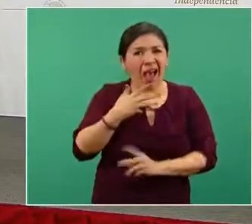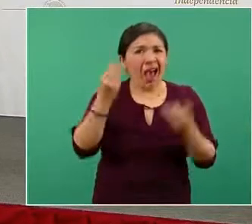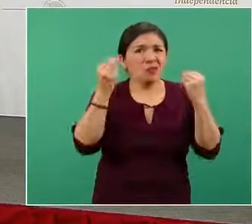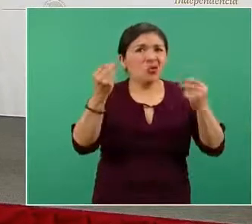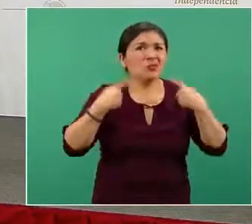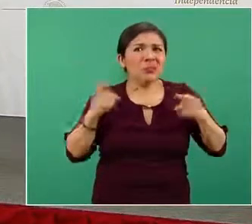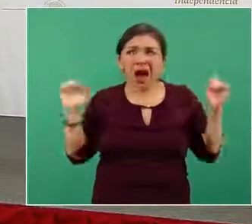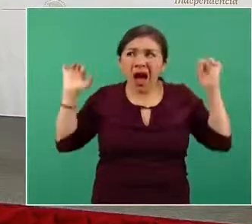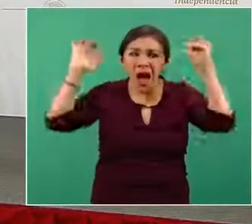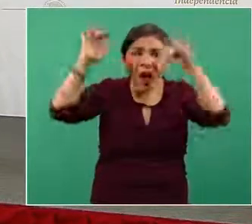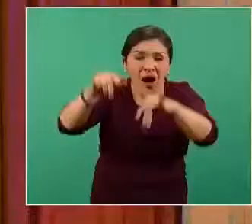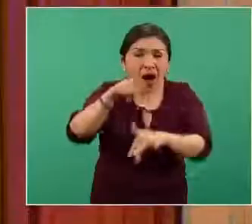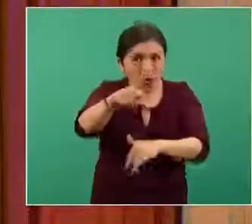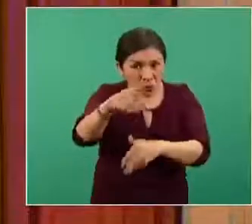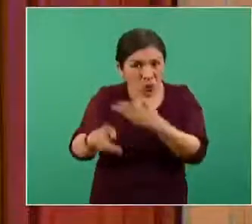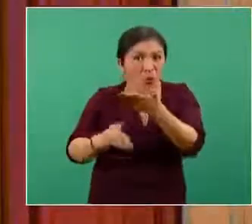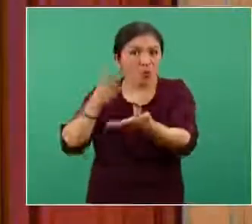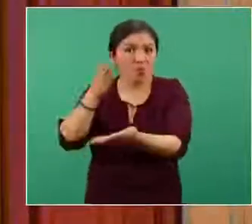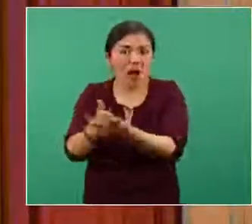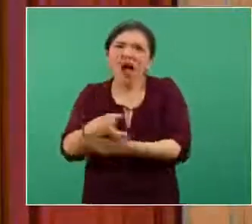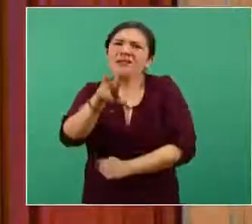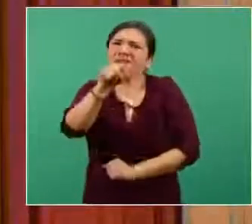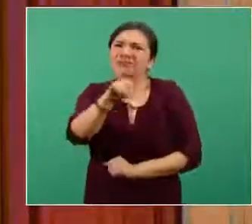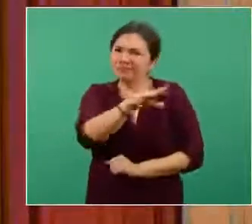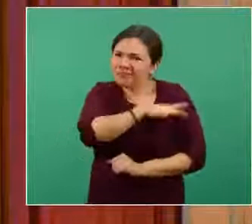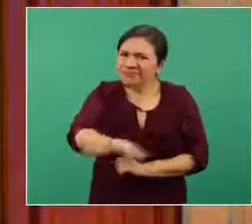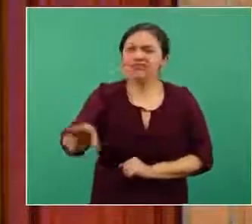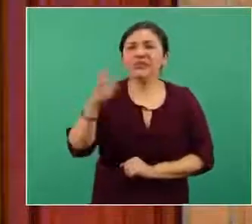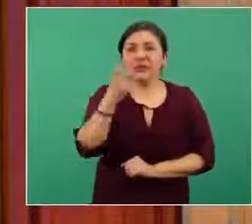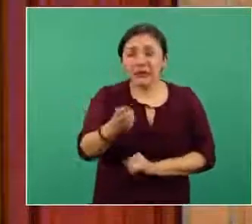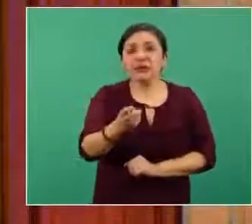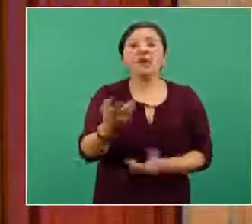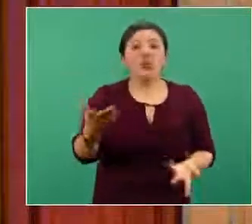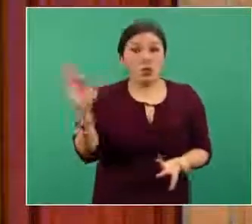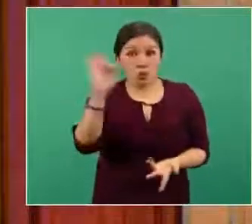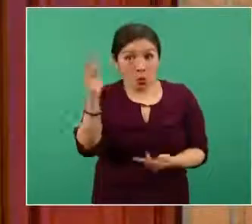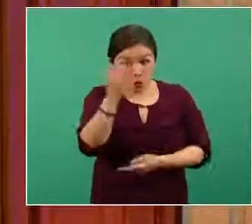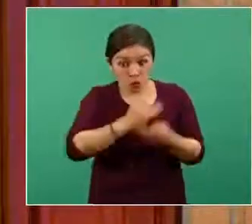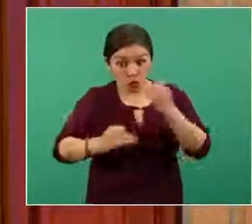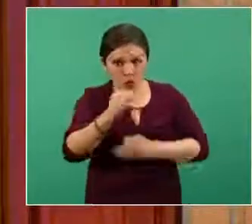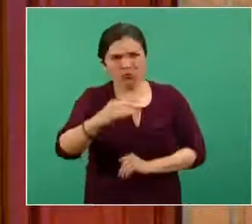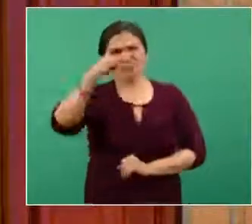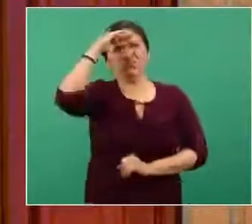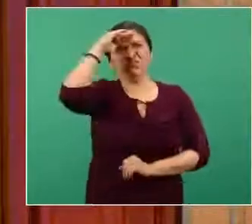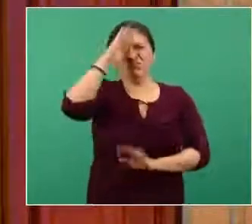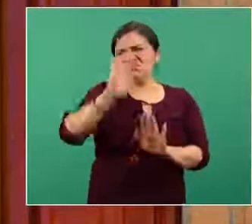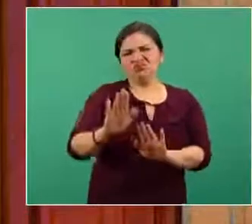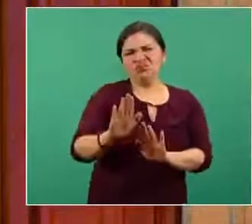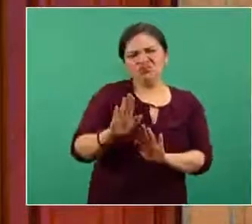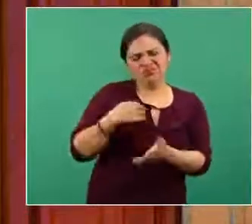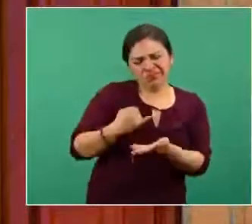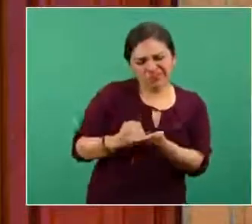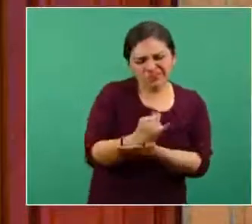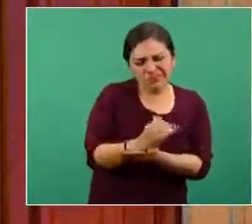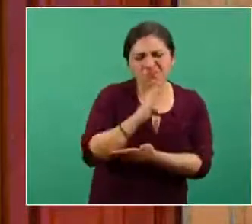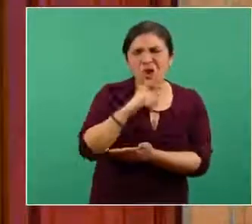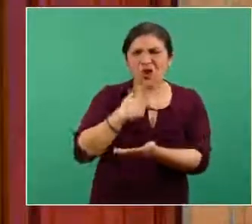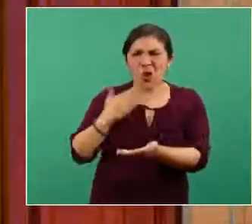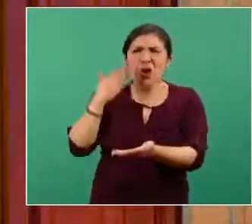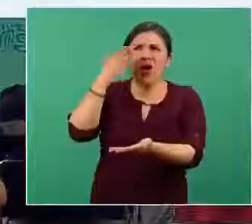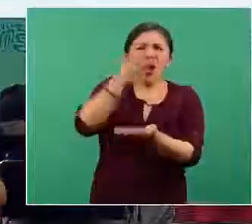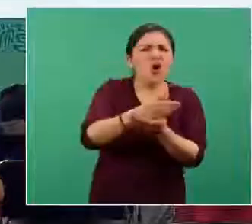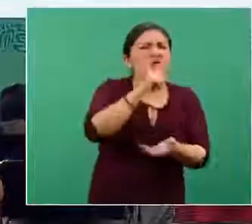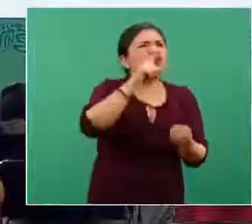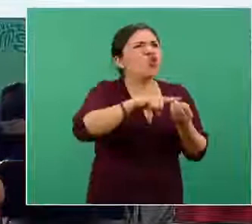concentración de personas o que puede haber concentración de personas. Si todos tomamos la decisión y en su momento elegimos los espacios de la